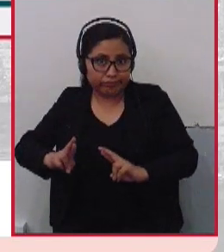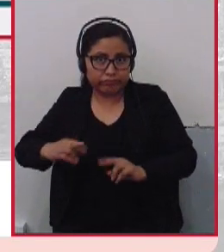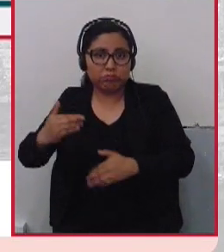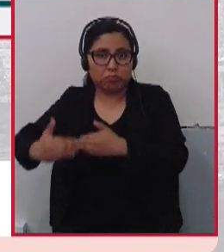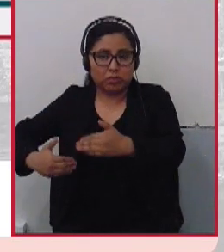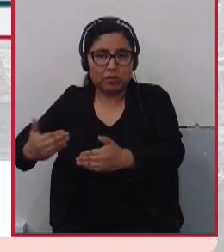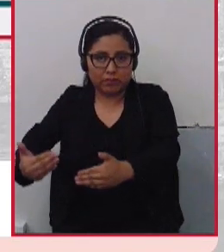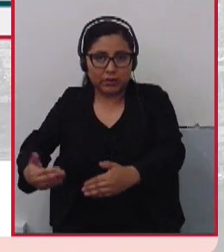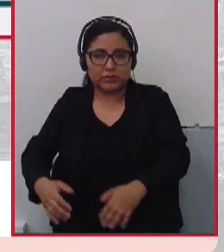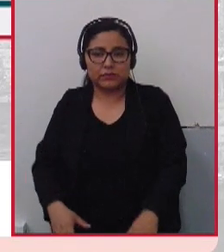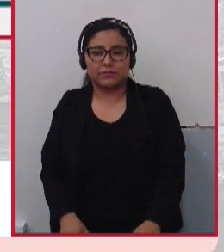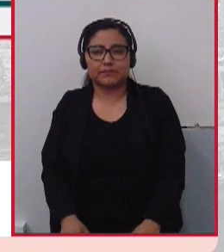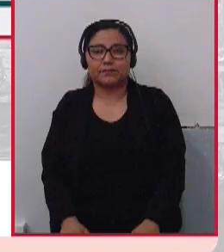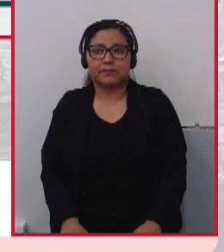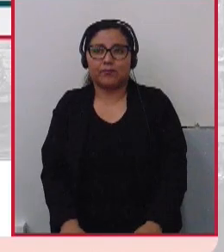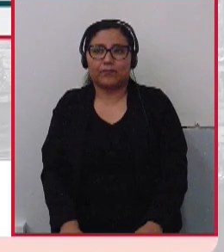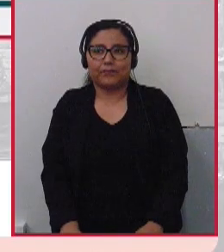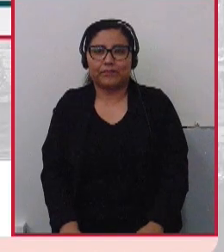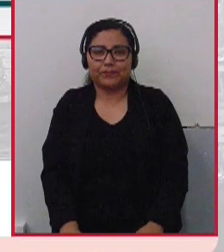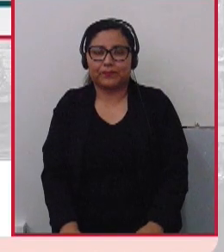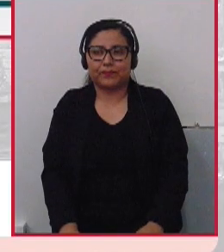marcha,